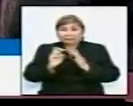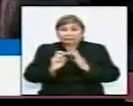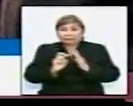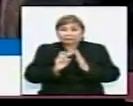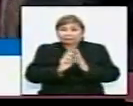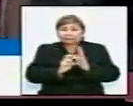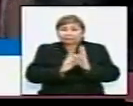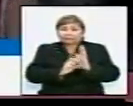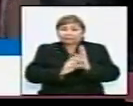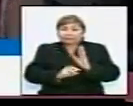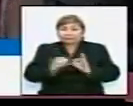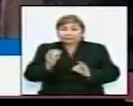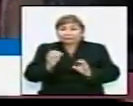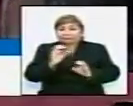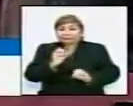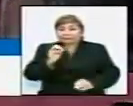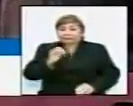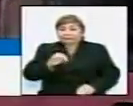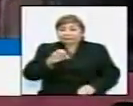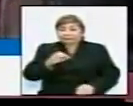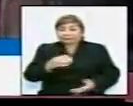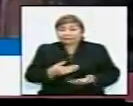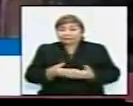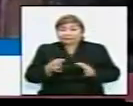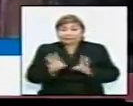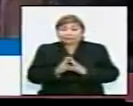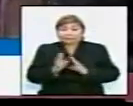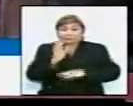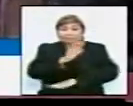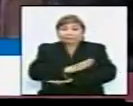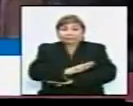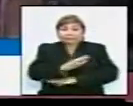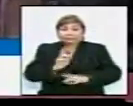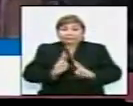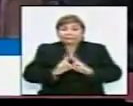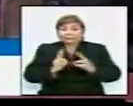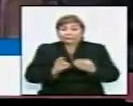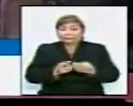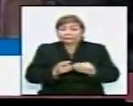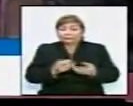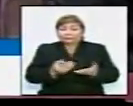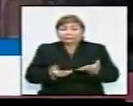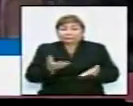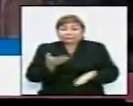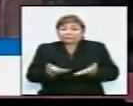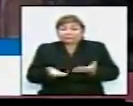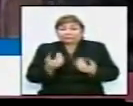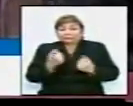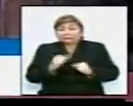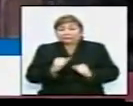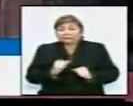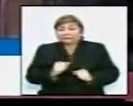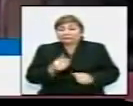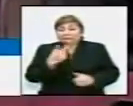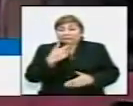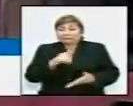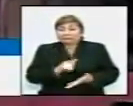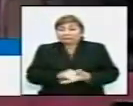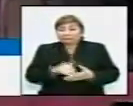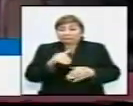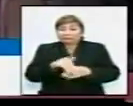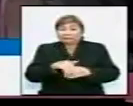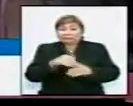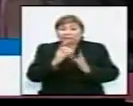más los jefes de OMPE y René ayer en la tarde en la reunión que tuvimos, una de las posibilidades podría ser que dentro de